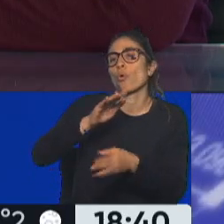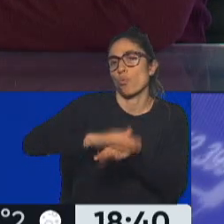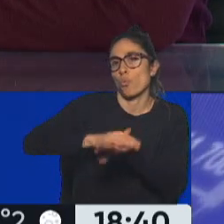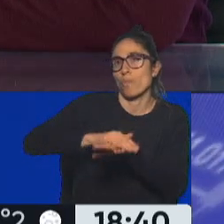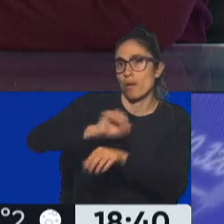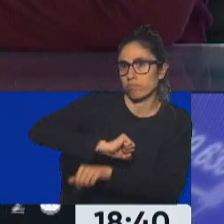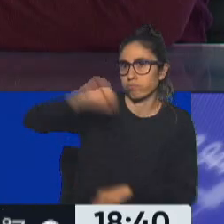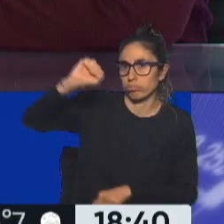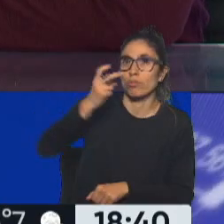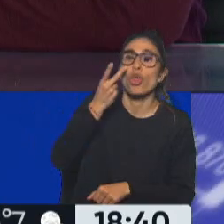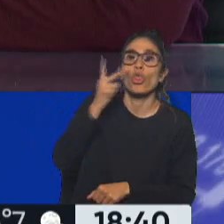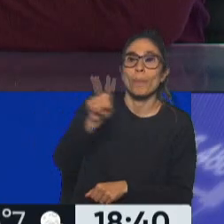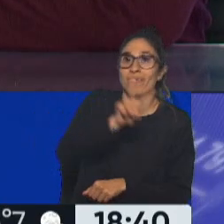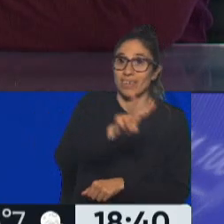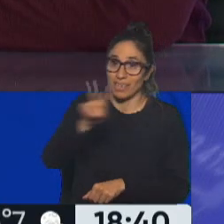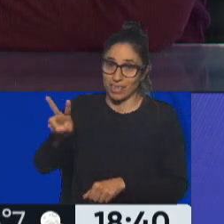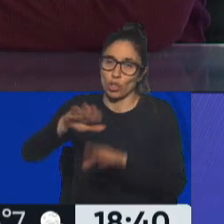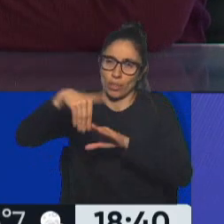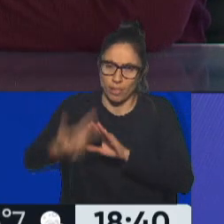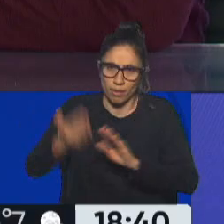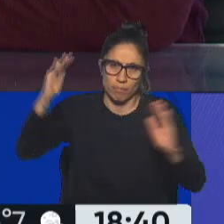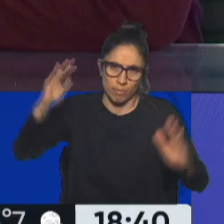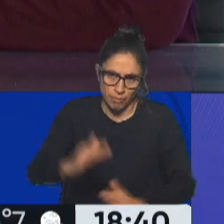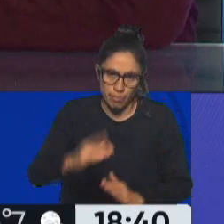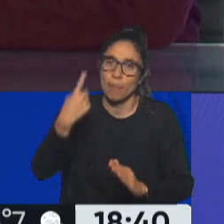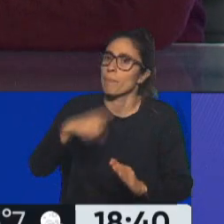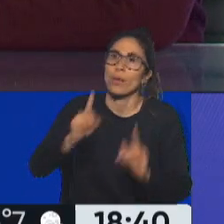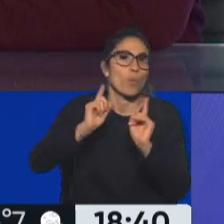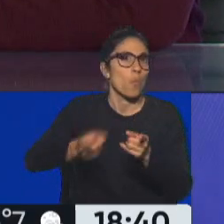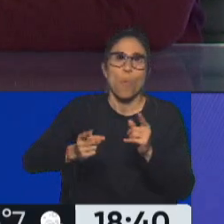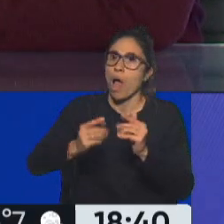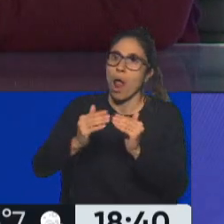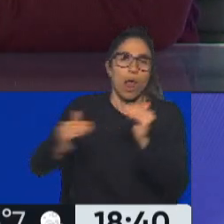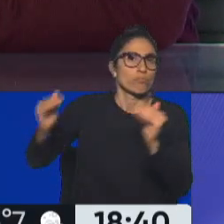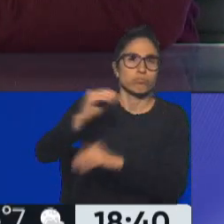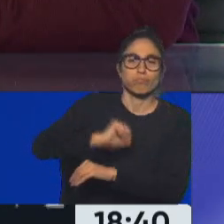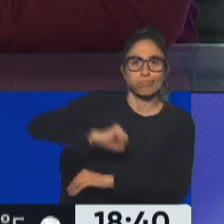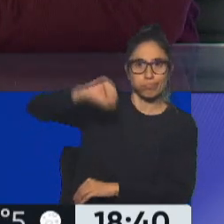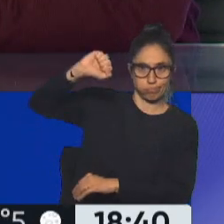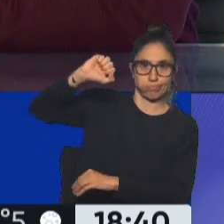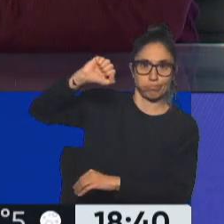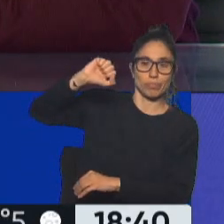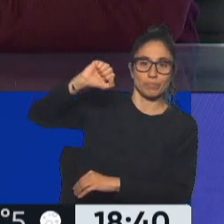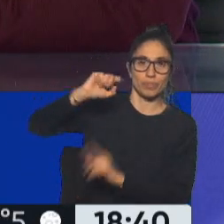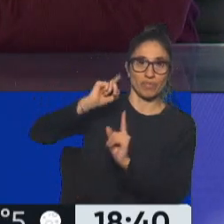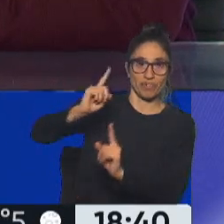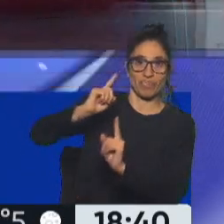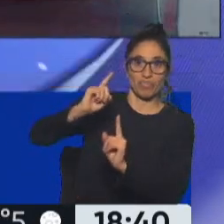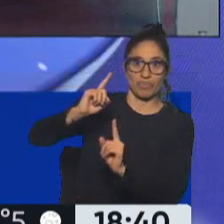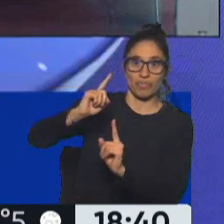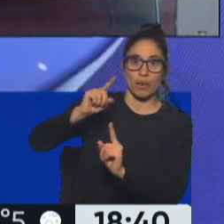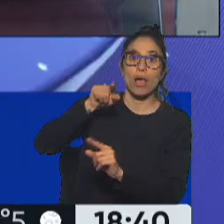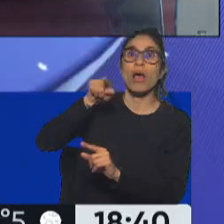en el 2022, que luego bajó un poco, pero que se mantiene alta para los estándares europeos, una reducción de la capacidad de